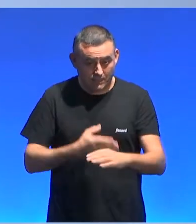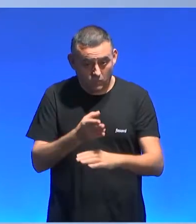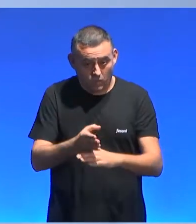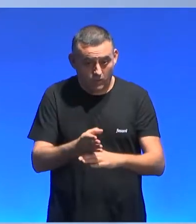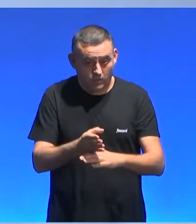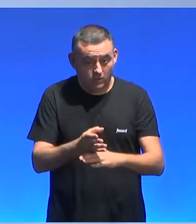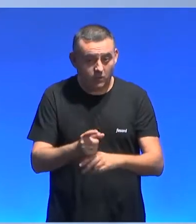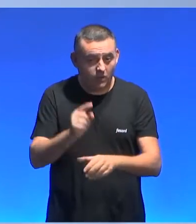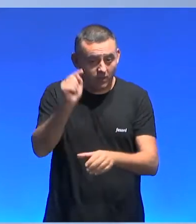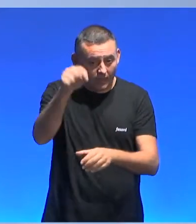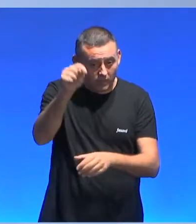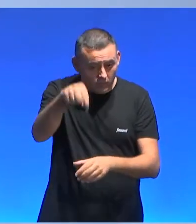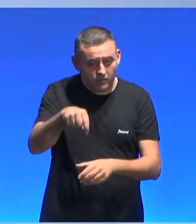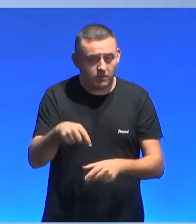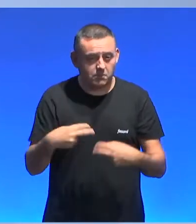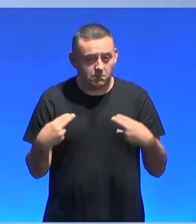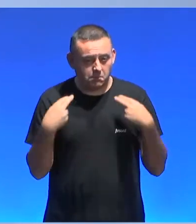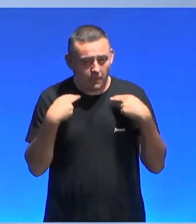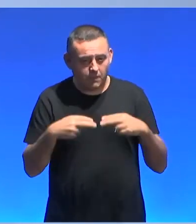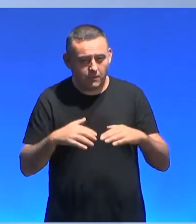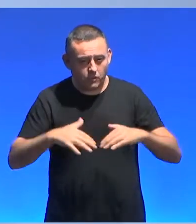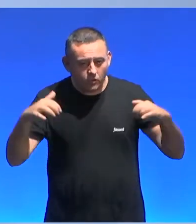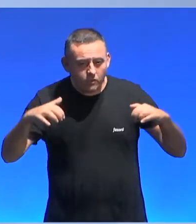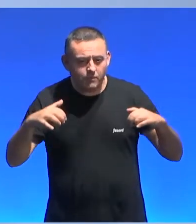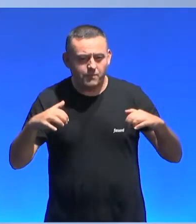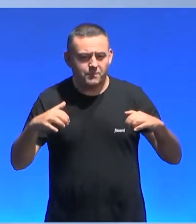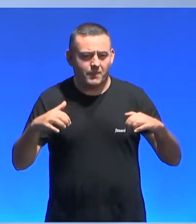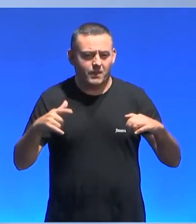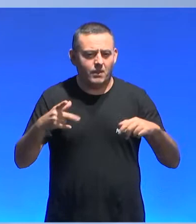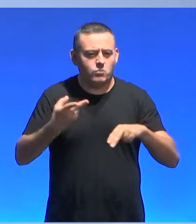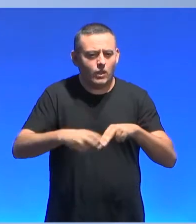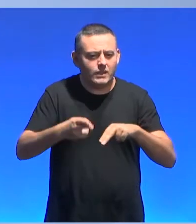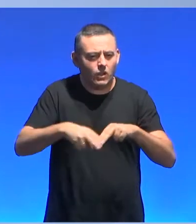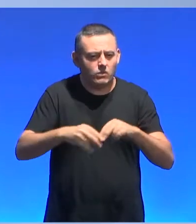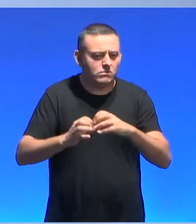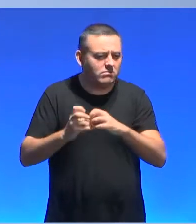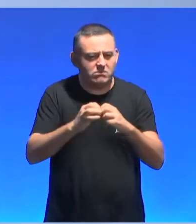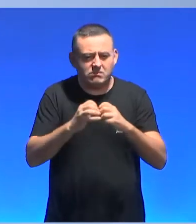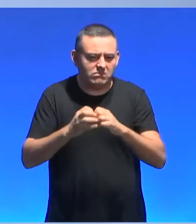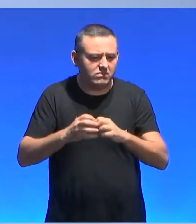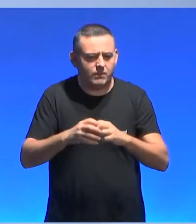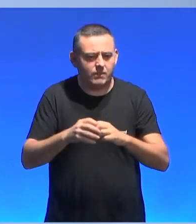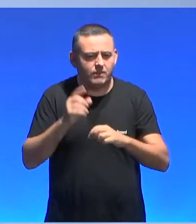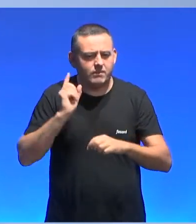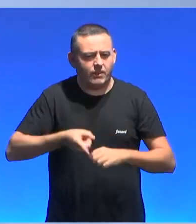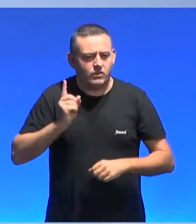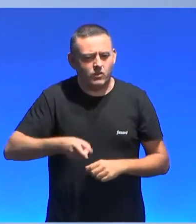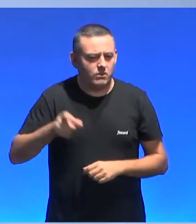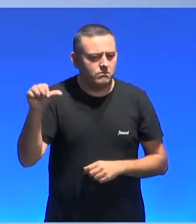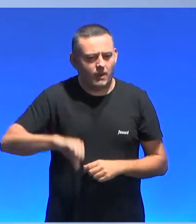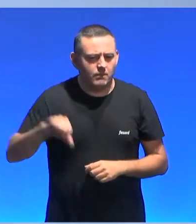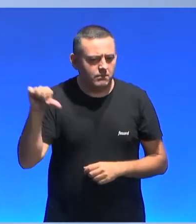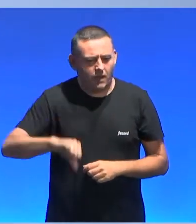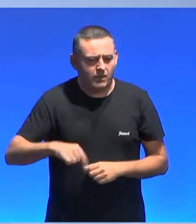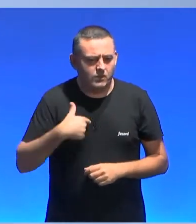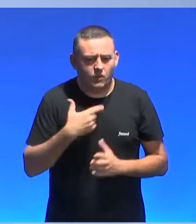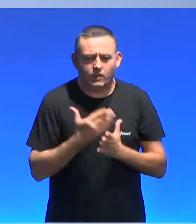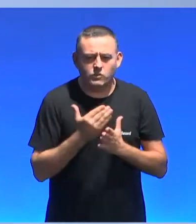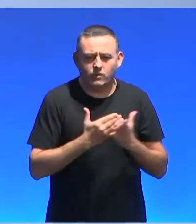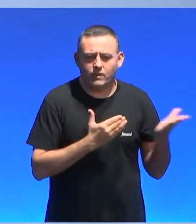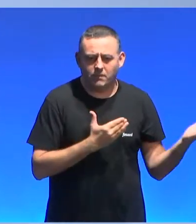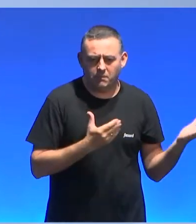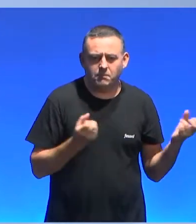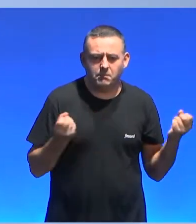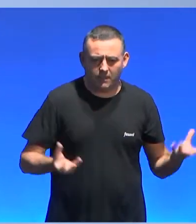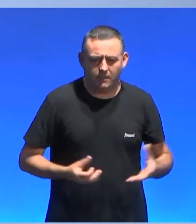futuro. ¿Estudiar para qué? Si hay posibilidades que el mundo yo no